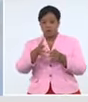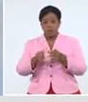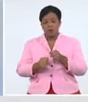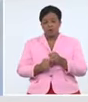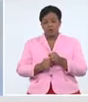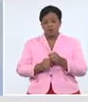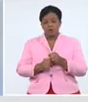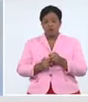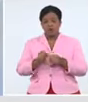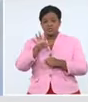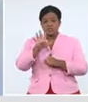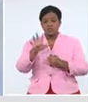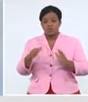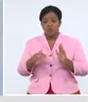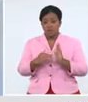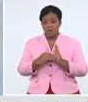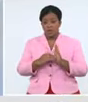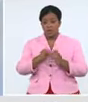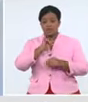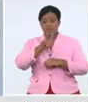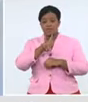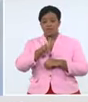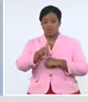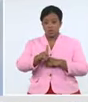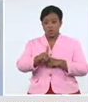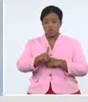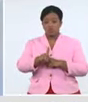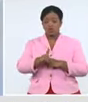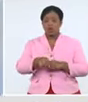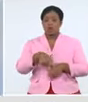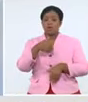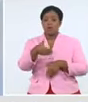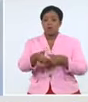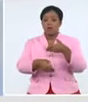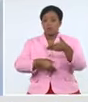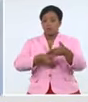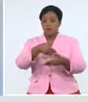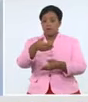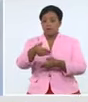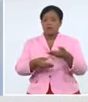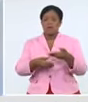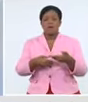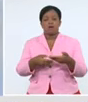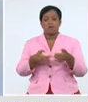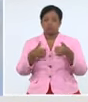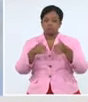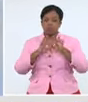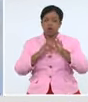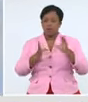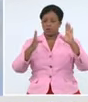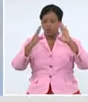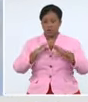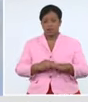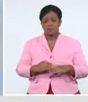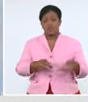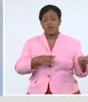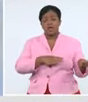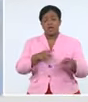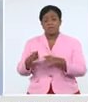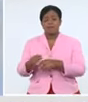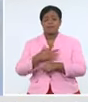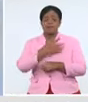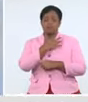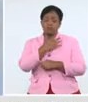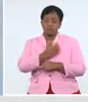de 5.621 con una evolución clínica estable. Lamentamos y